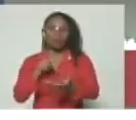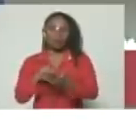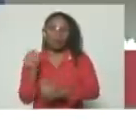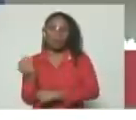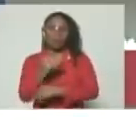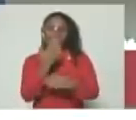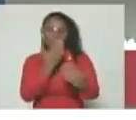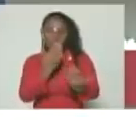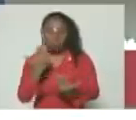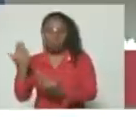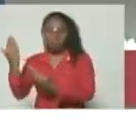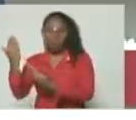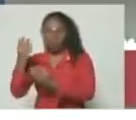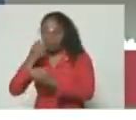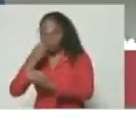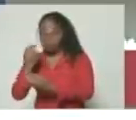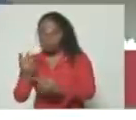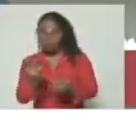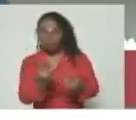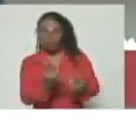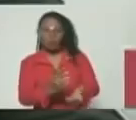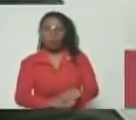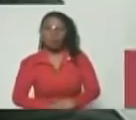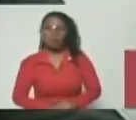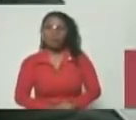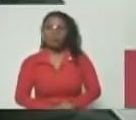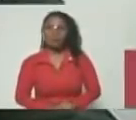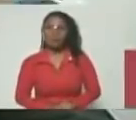Adelante. Bienvenido.